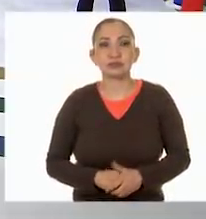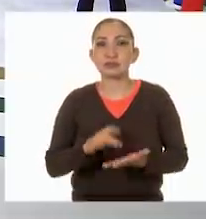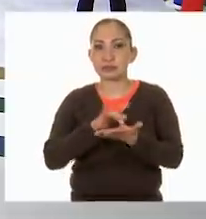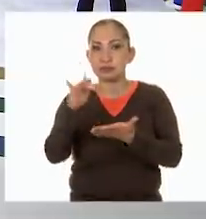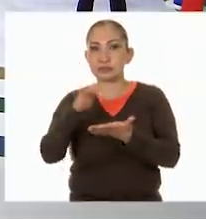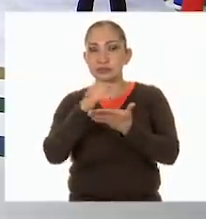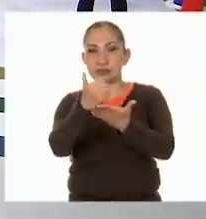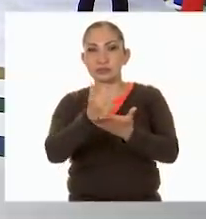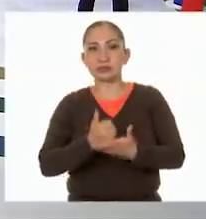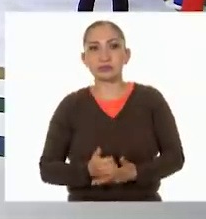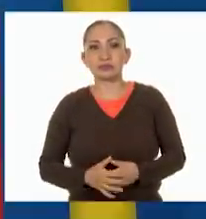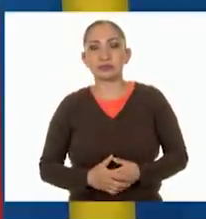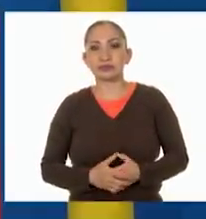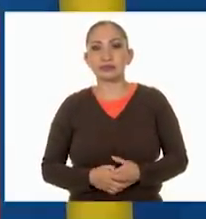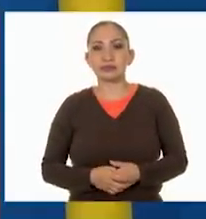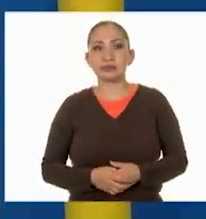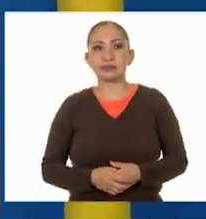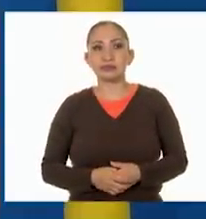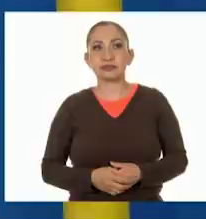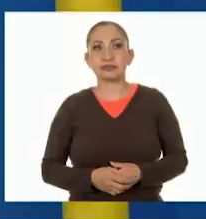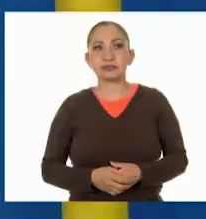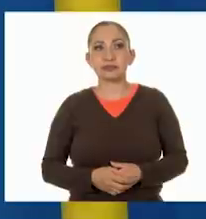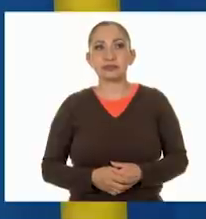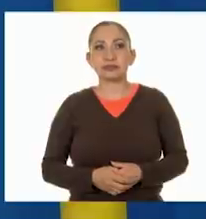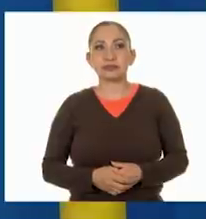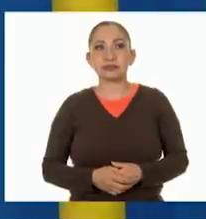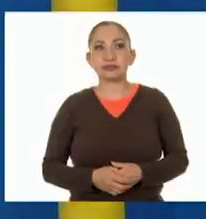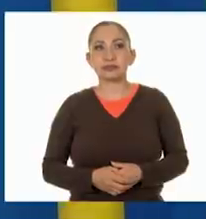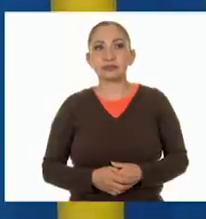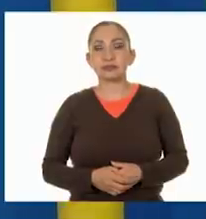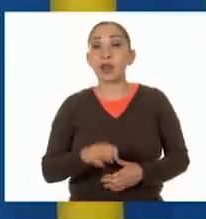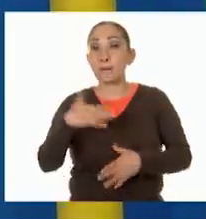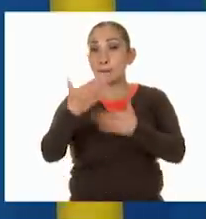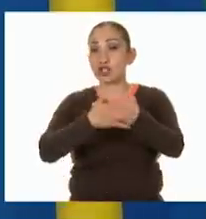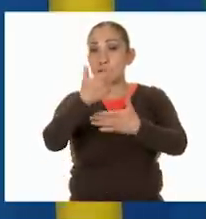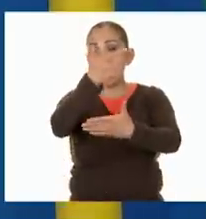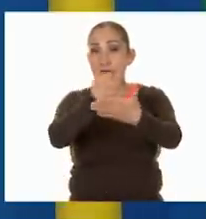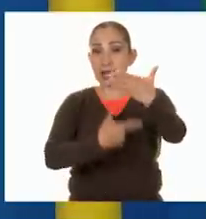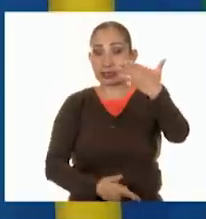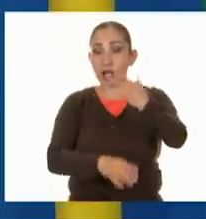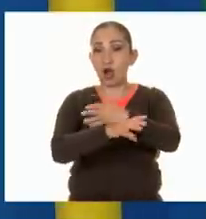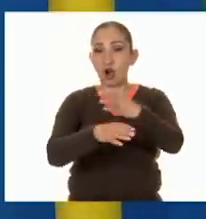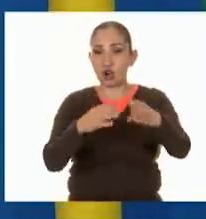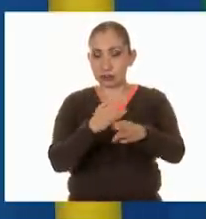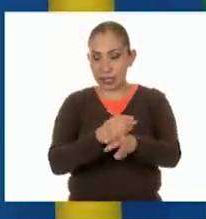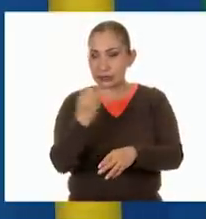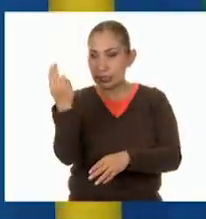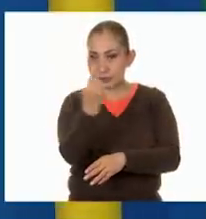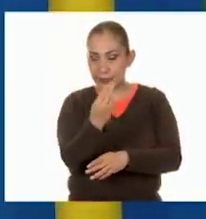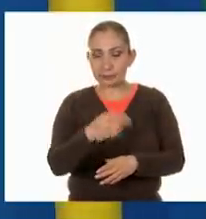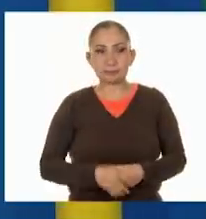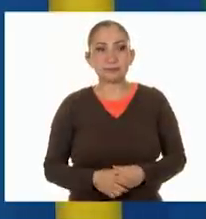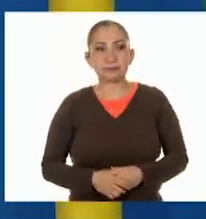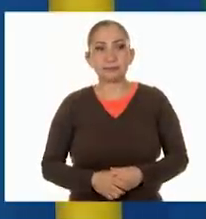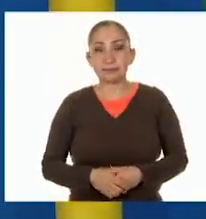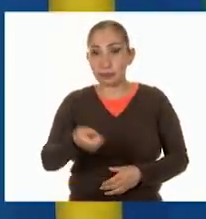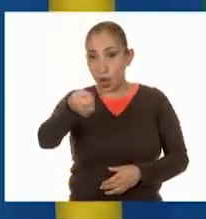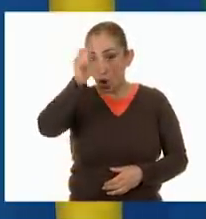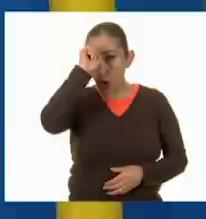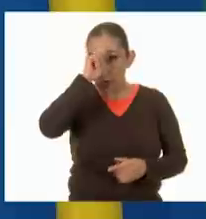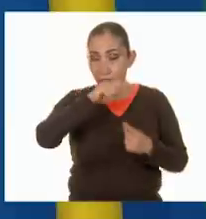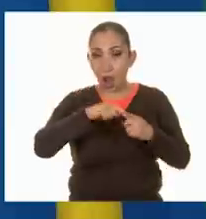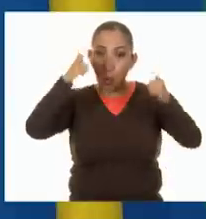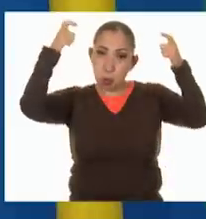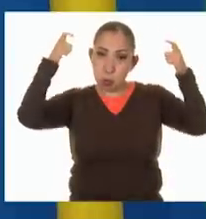gracias por ayudarme. Muy bien. Entonces, los materiales para la siguiente sesión son una gorra